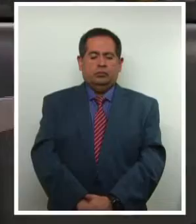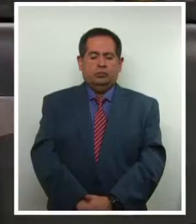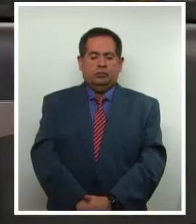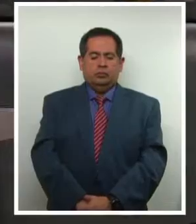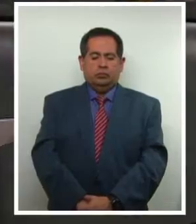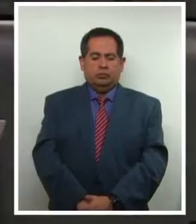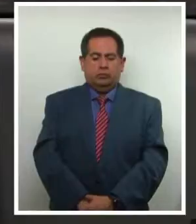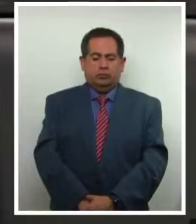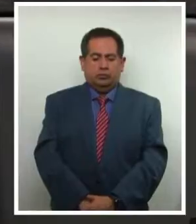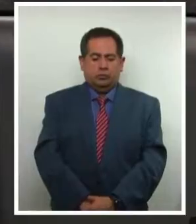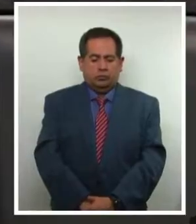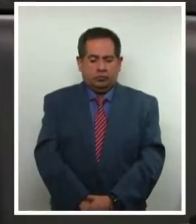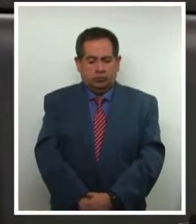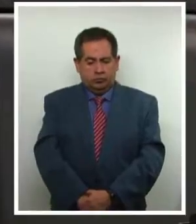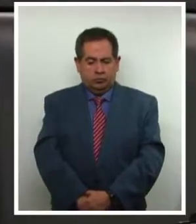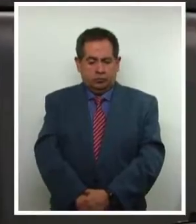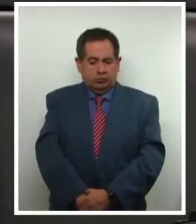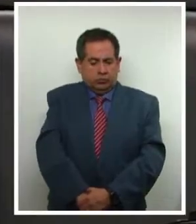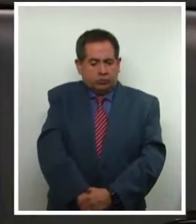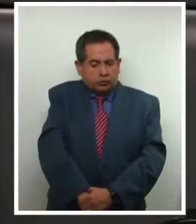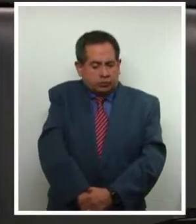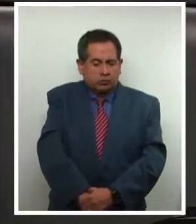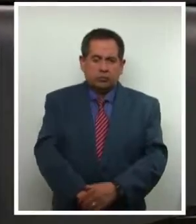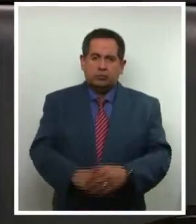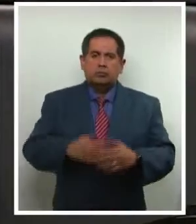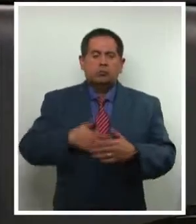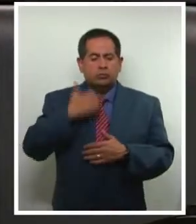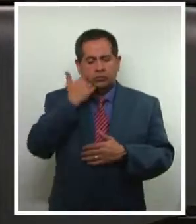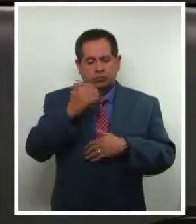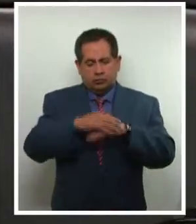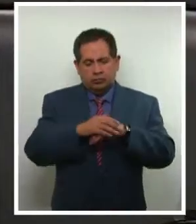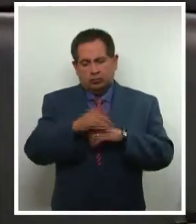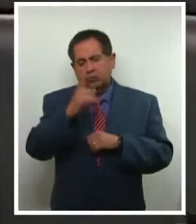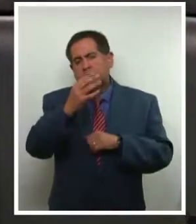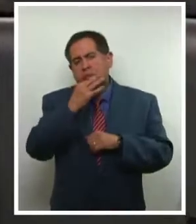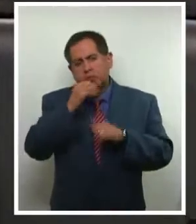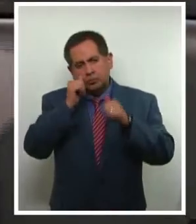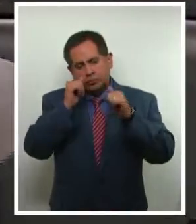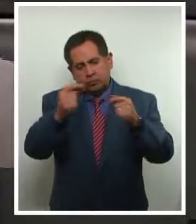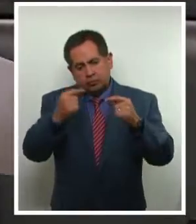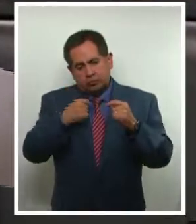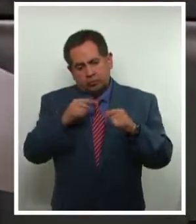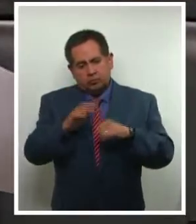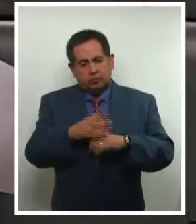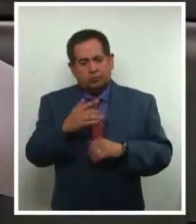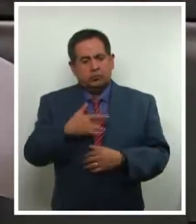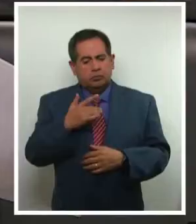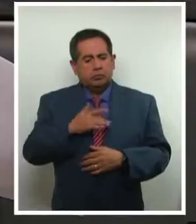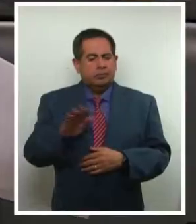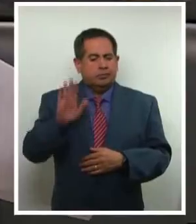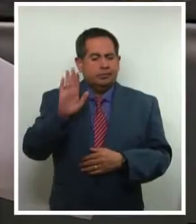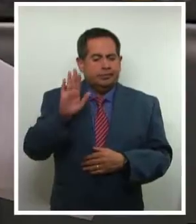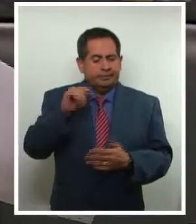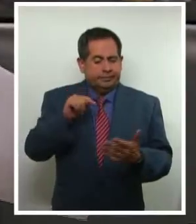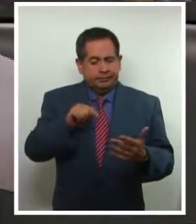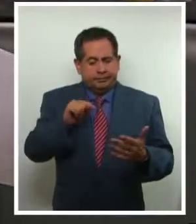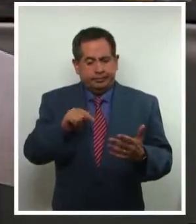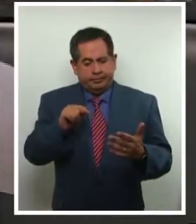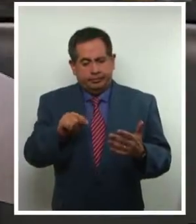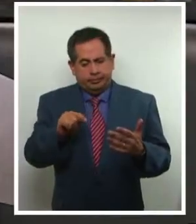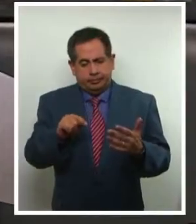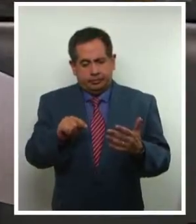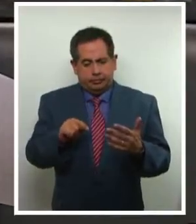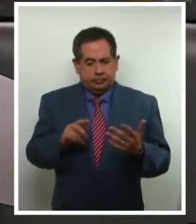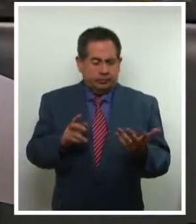a ver, yo quiero solicitarles un minuto de su atención, porque me parece que caer